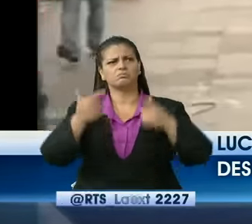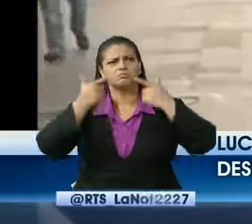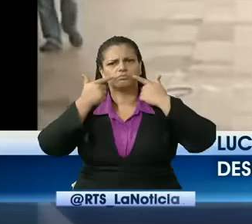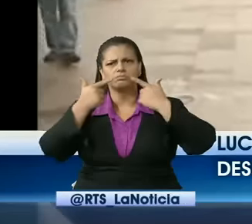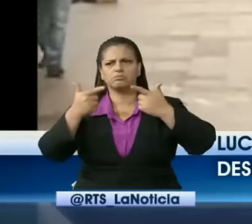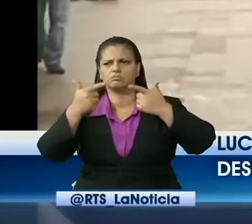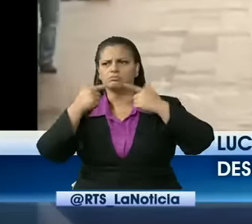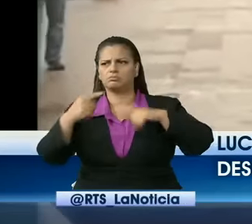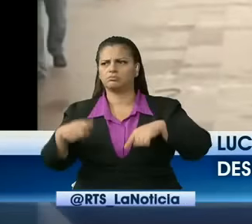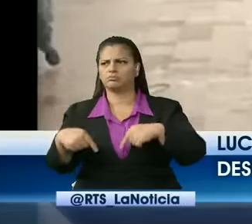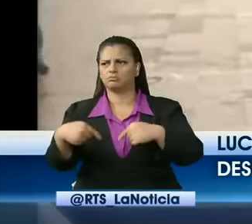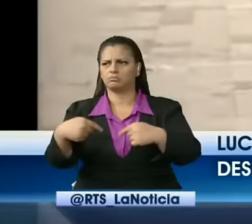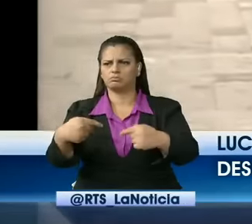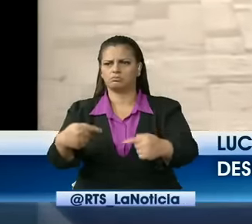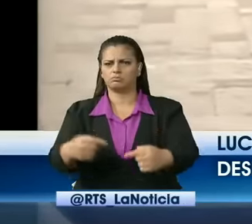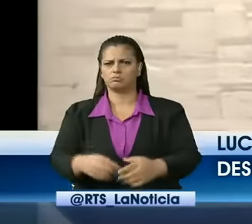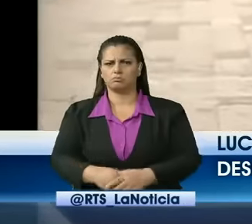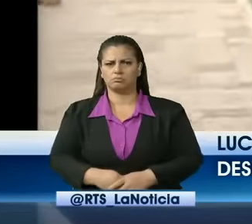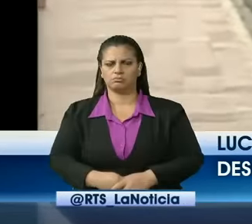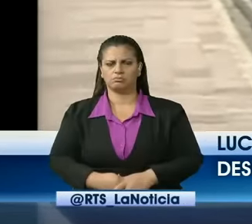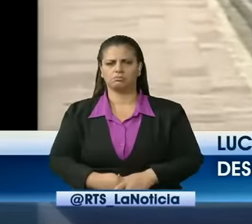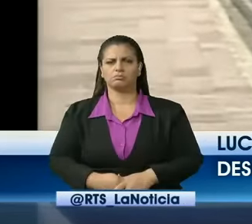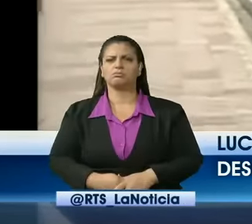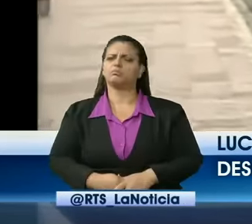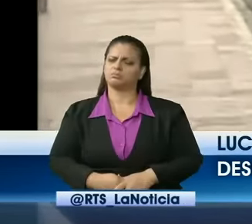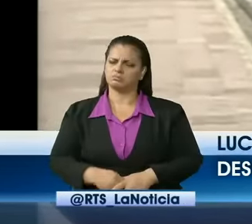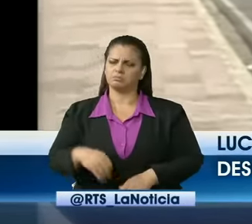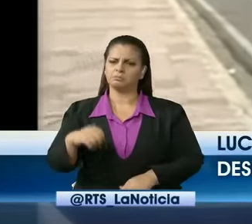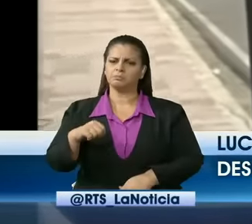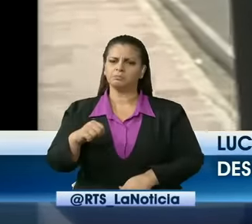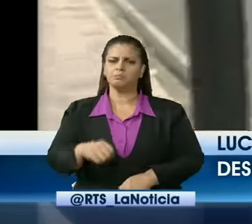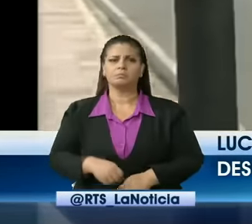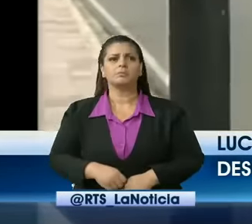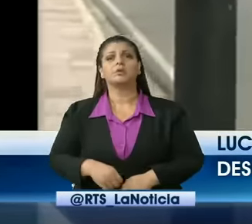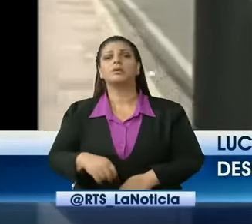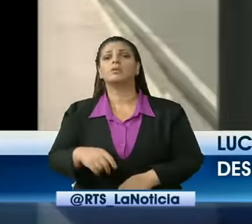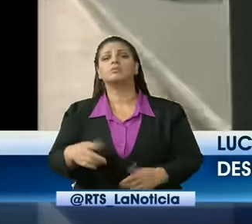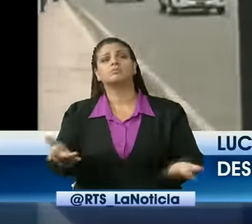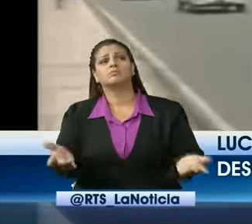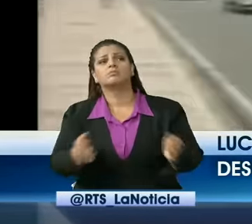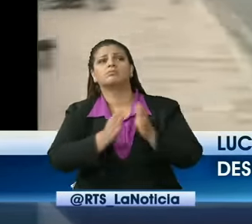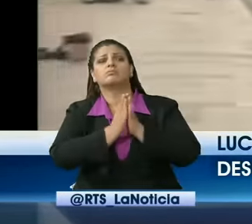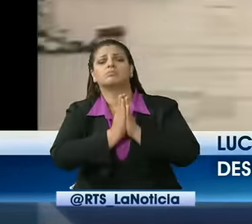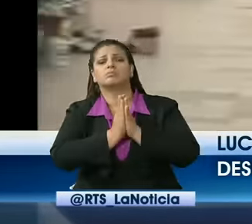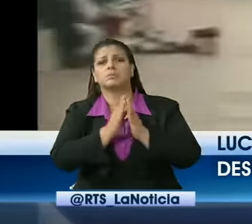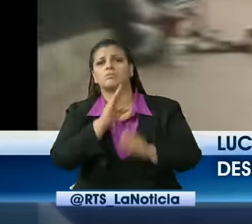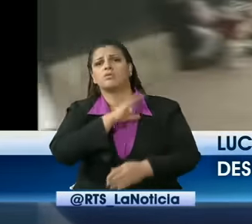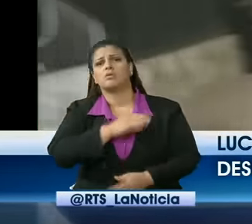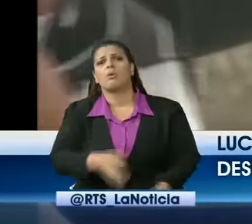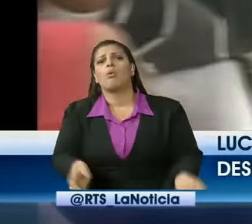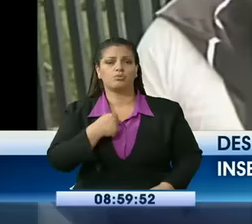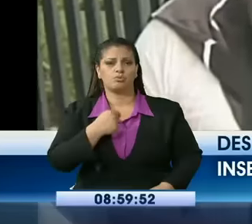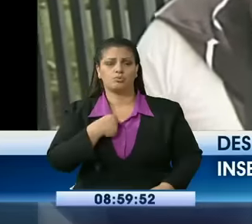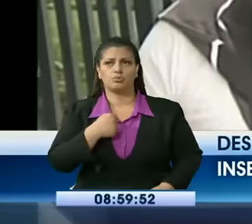son, en eso sí son claros, de que la policía hace ronda, pero lo que ellos quieren es que la policía nuevamente regrese al